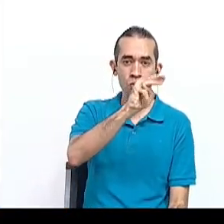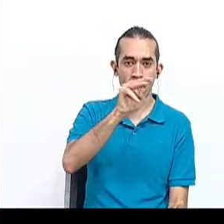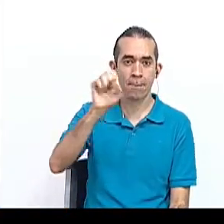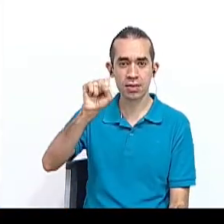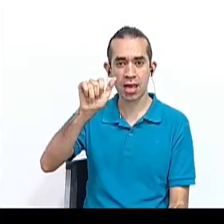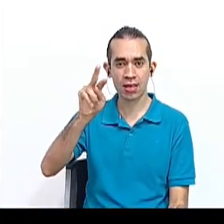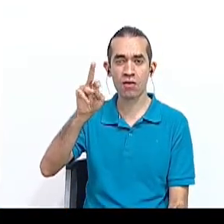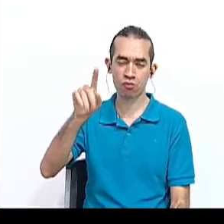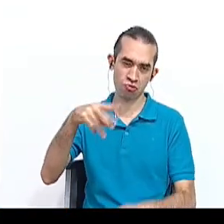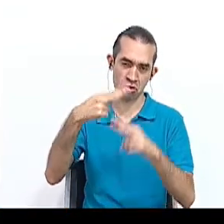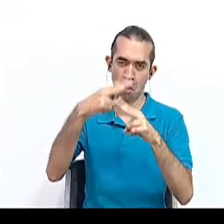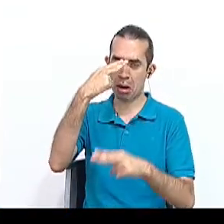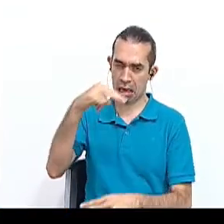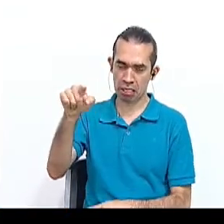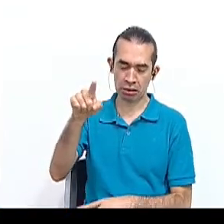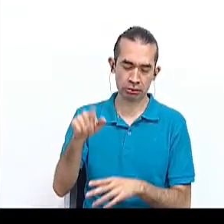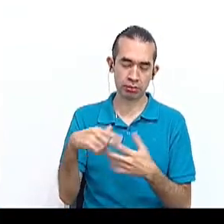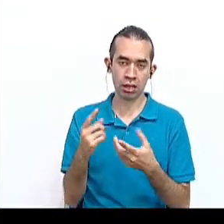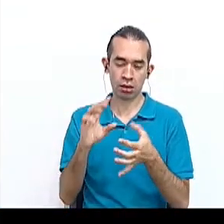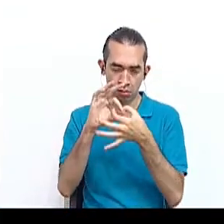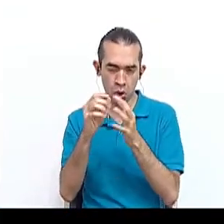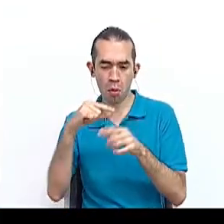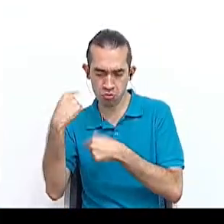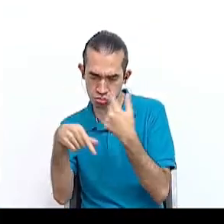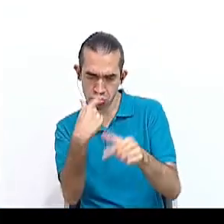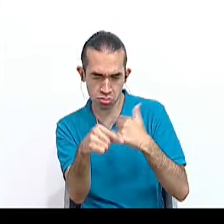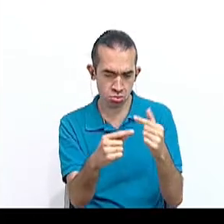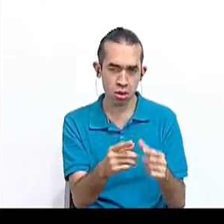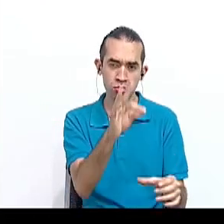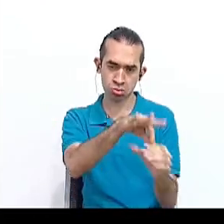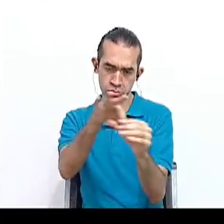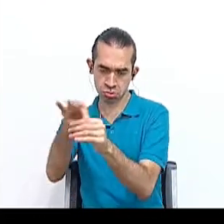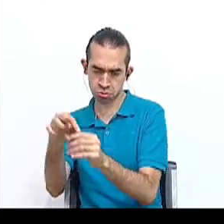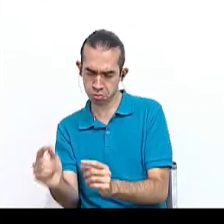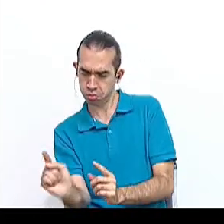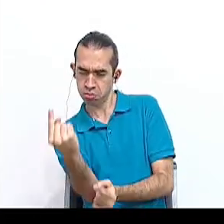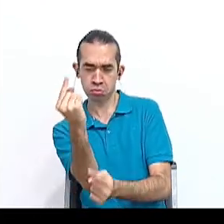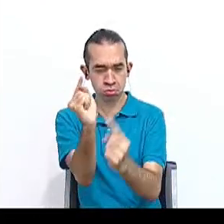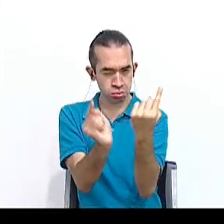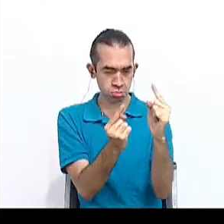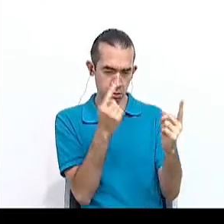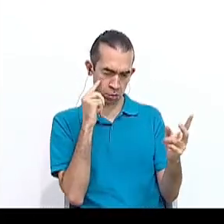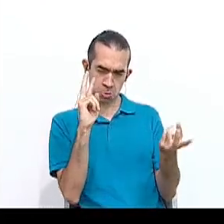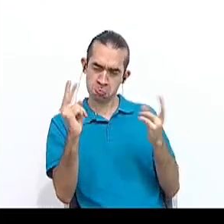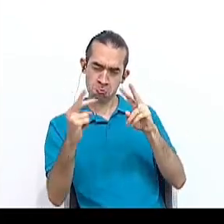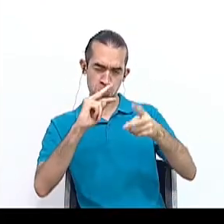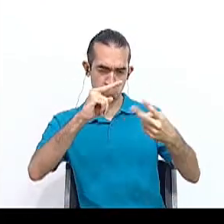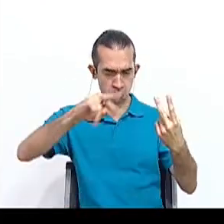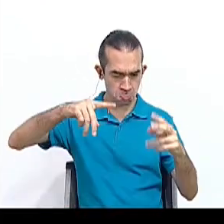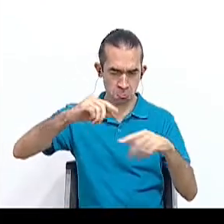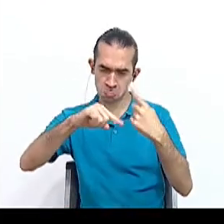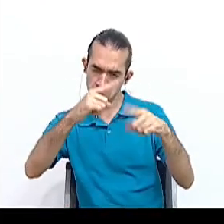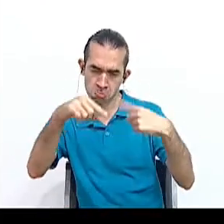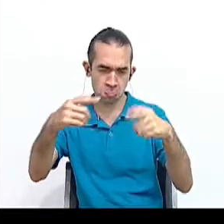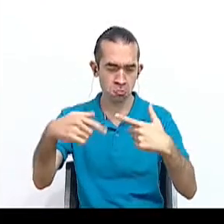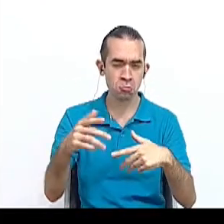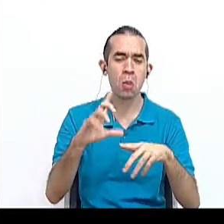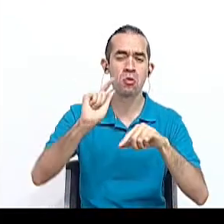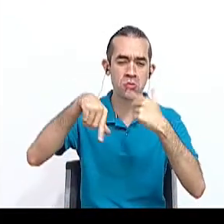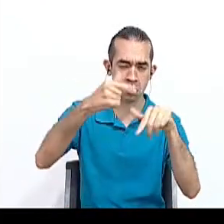el huerto del monasterio donde vivía. Gregorio Mendel es considerado uno de los iniciadores de la